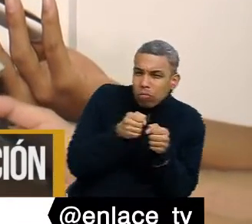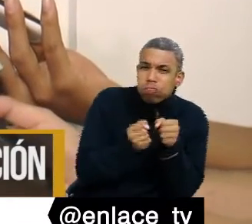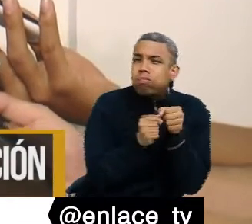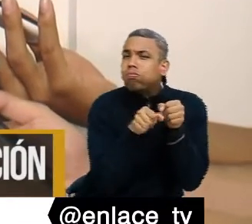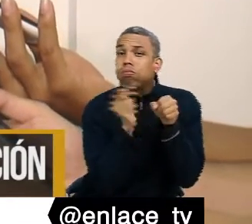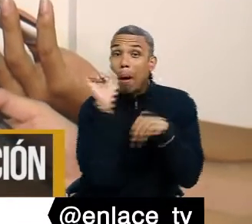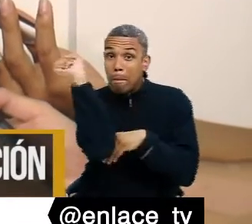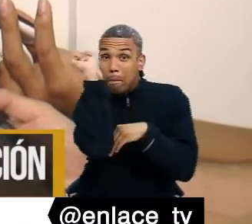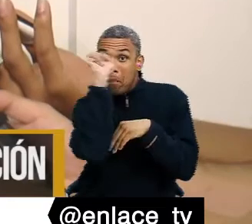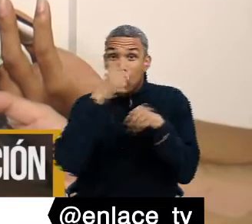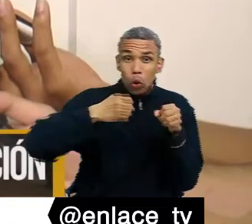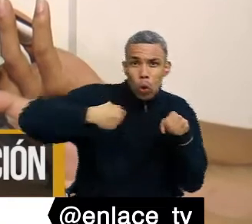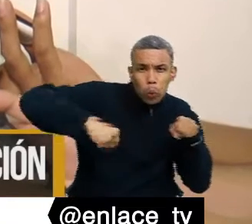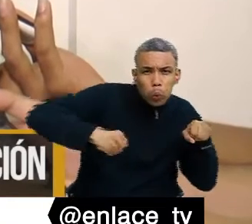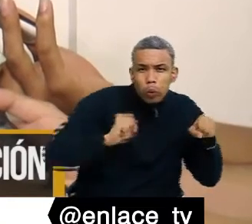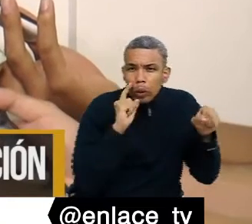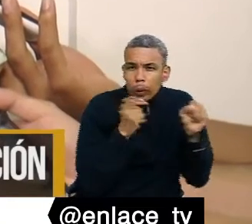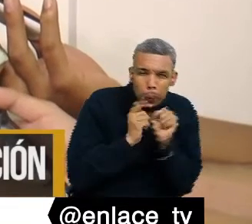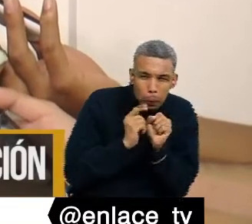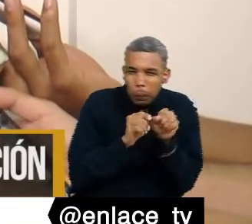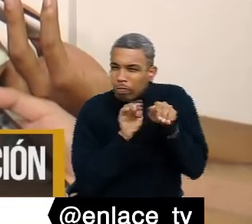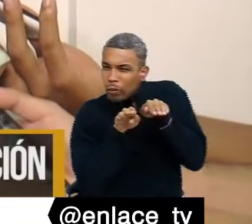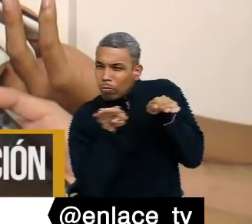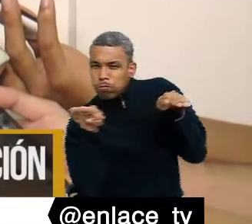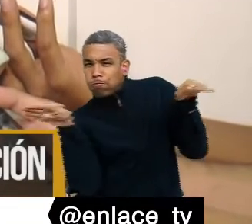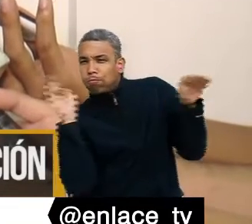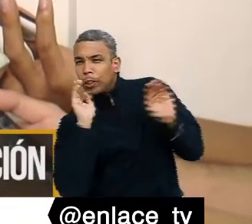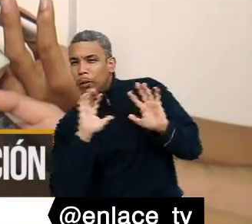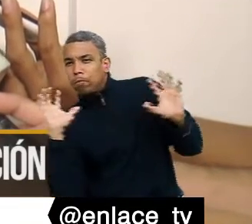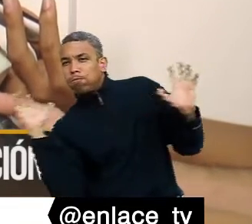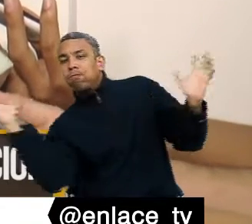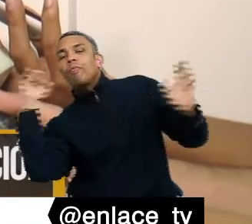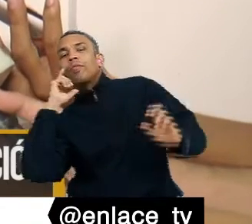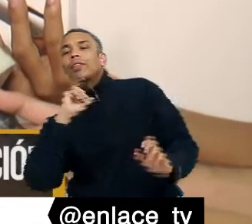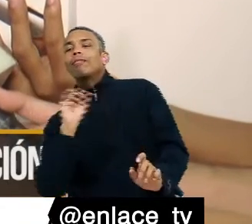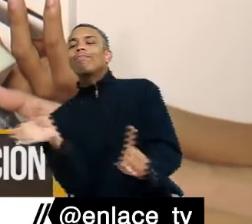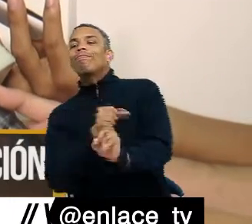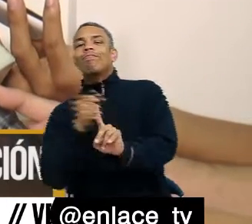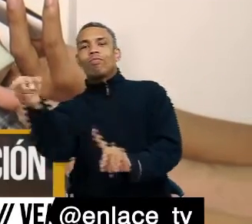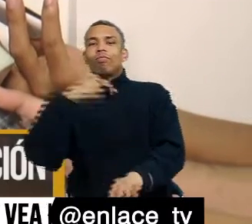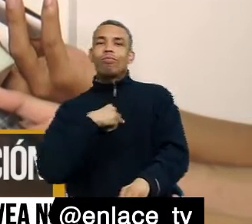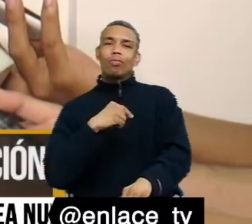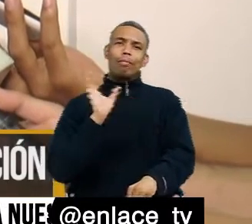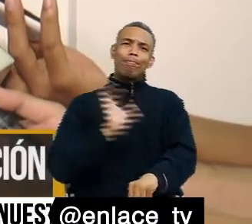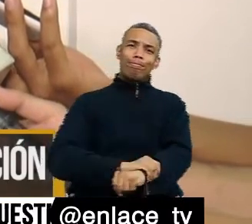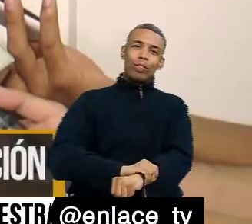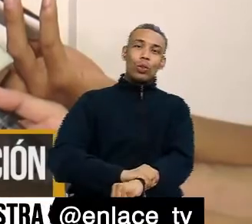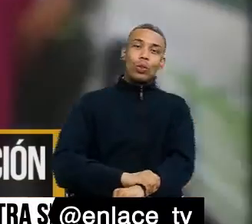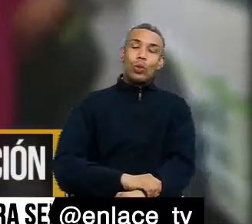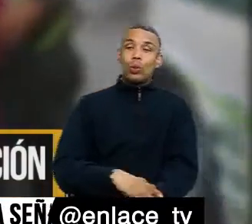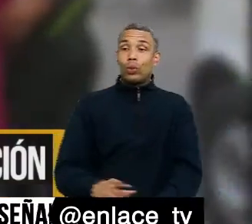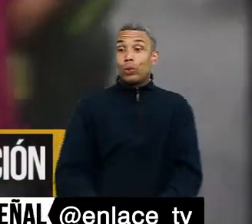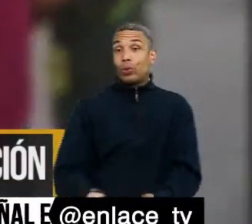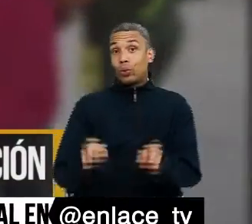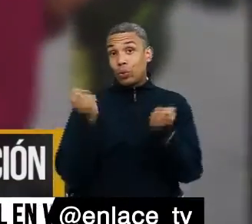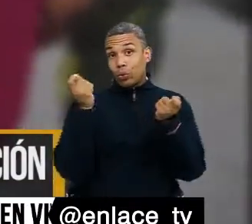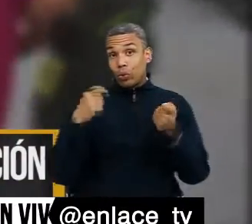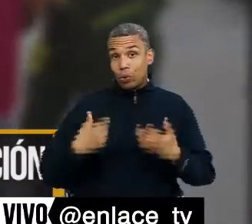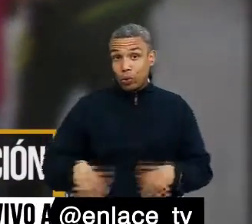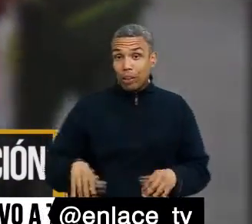esta motocicleta, logrando la recuperación. Se encontró con la llave puesta,